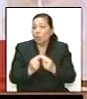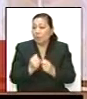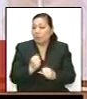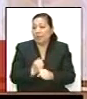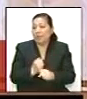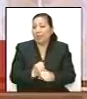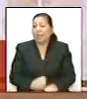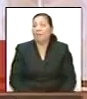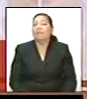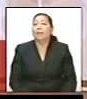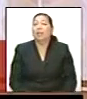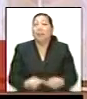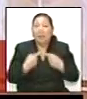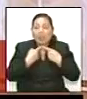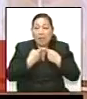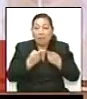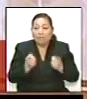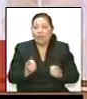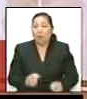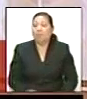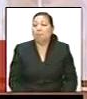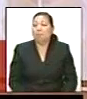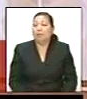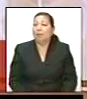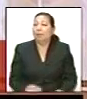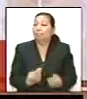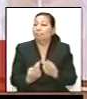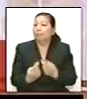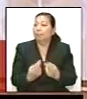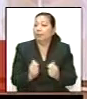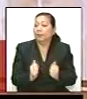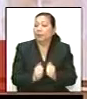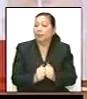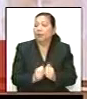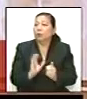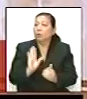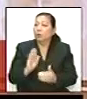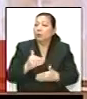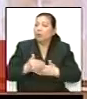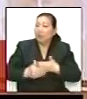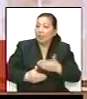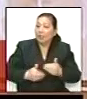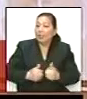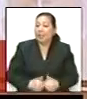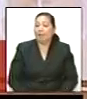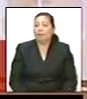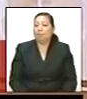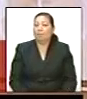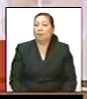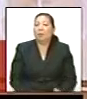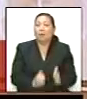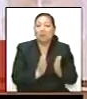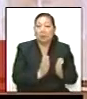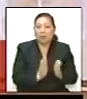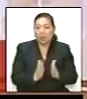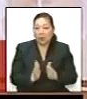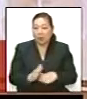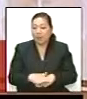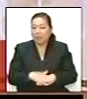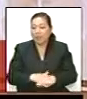trabajo informan y reportan regularmente sobre sus avances a los coordinadores